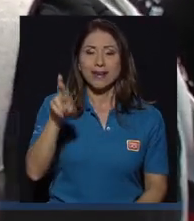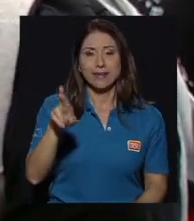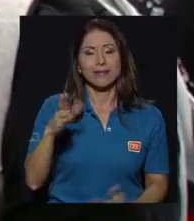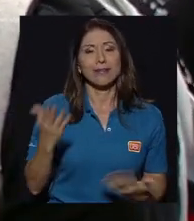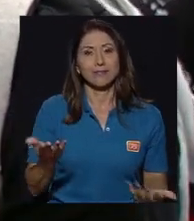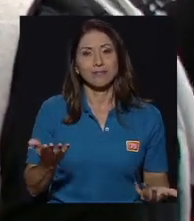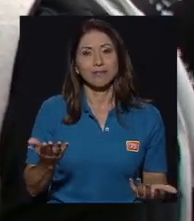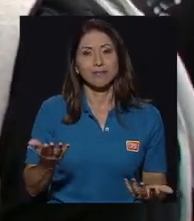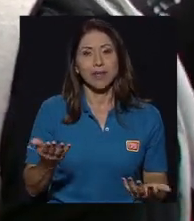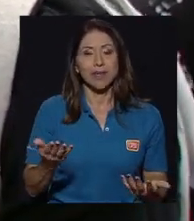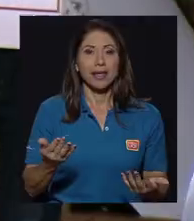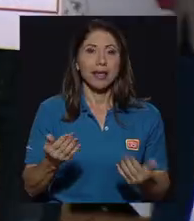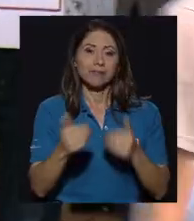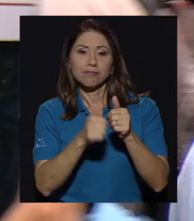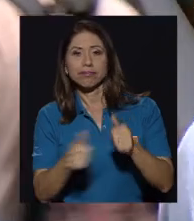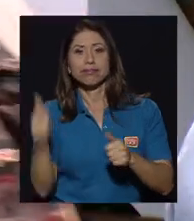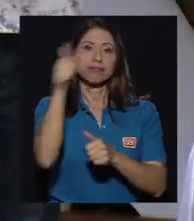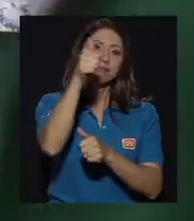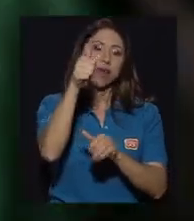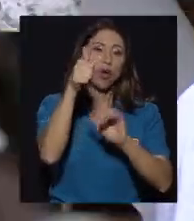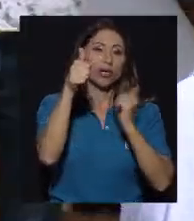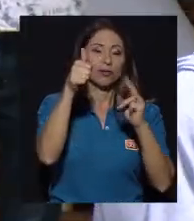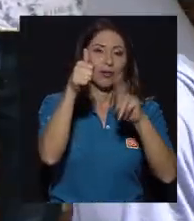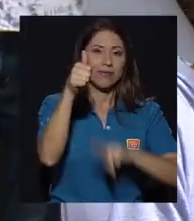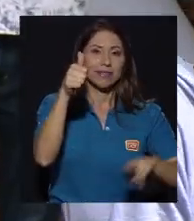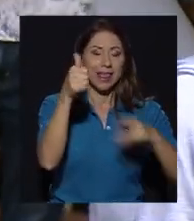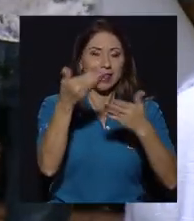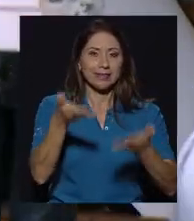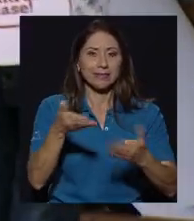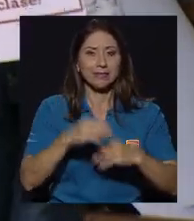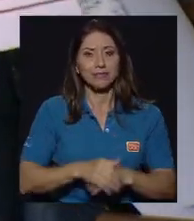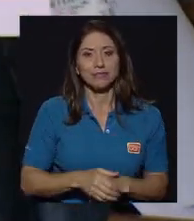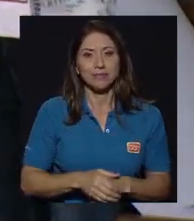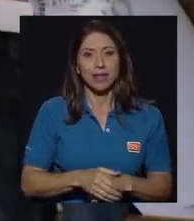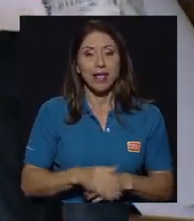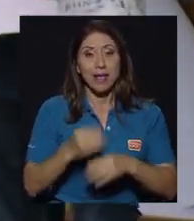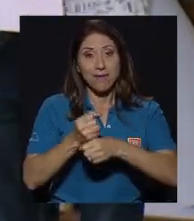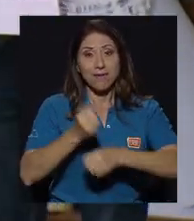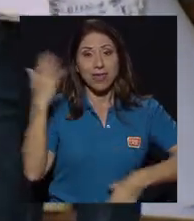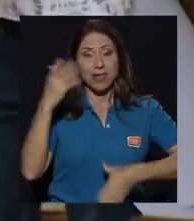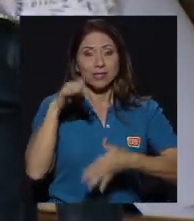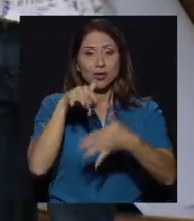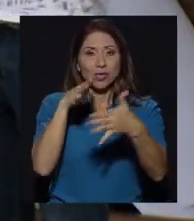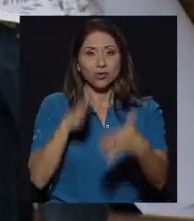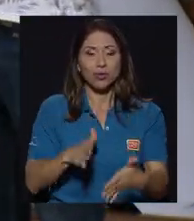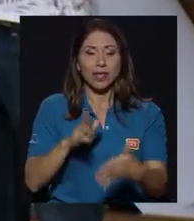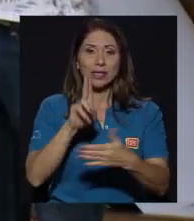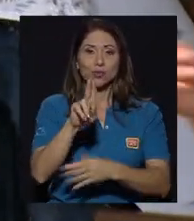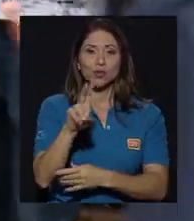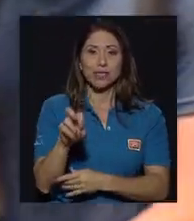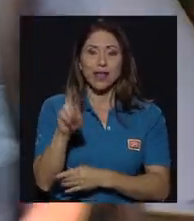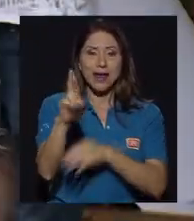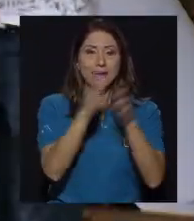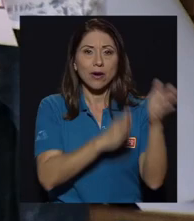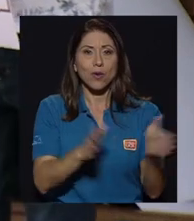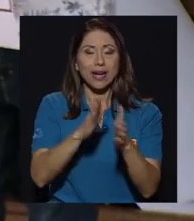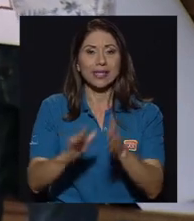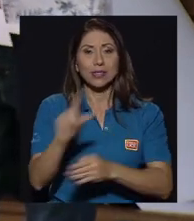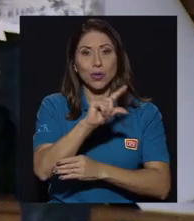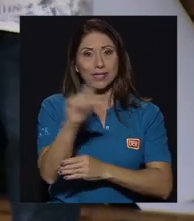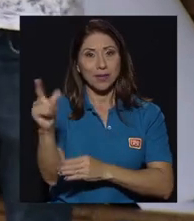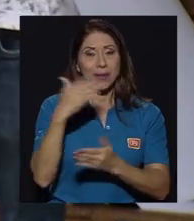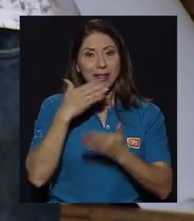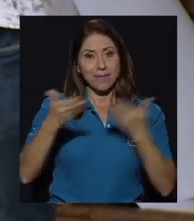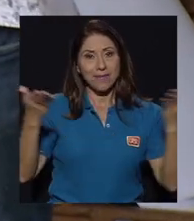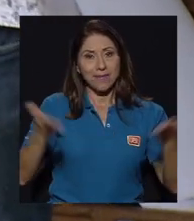UCR por encima de las demás universidades que ofrecían esta carrera. La Federación de Estudiantes de la UCR organizó la